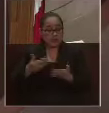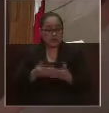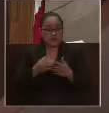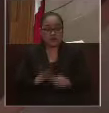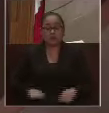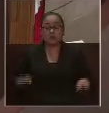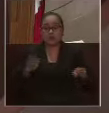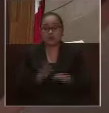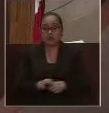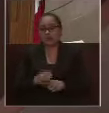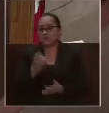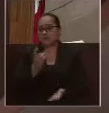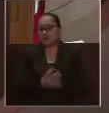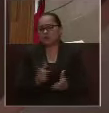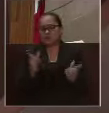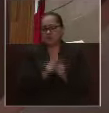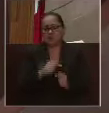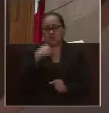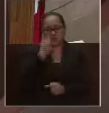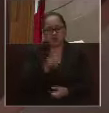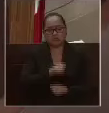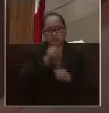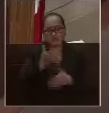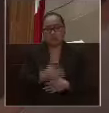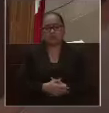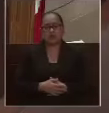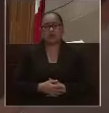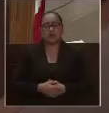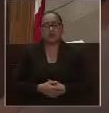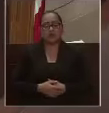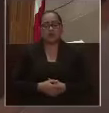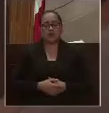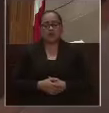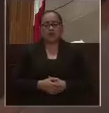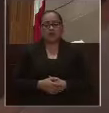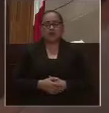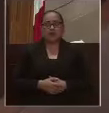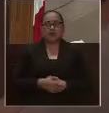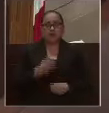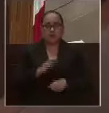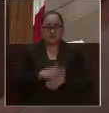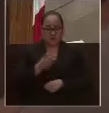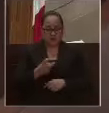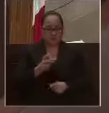y justamente era lo que quería manifestar en ese sentido. Gracias, presidente.